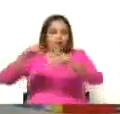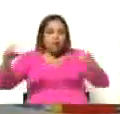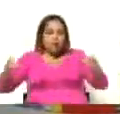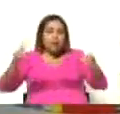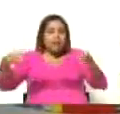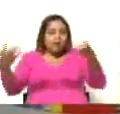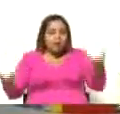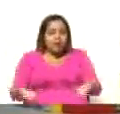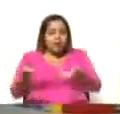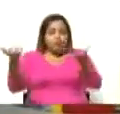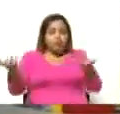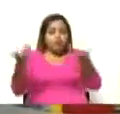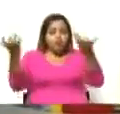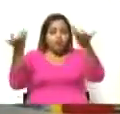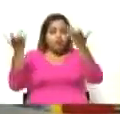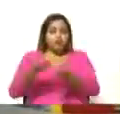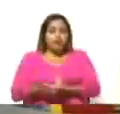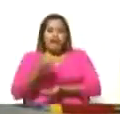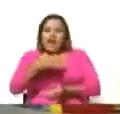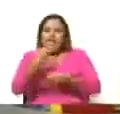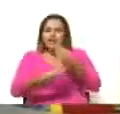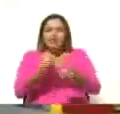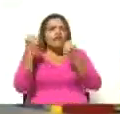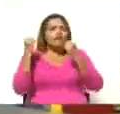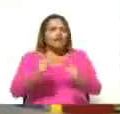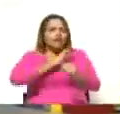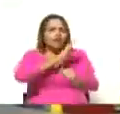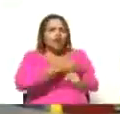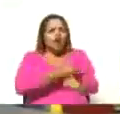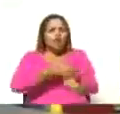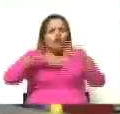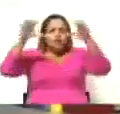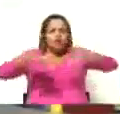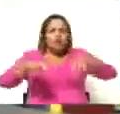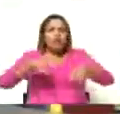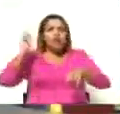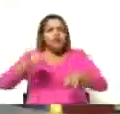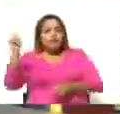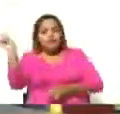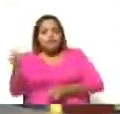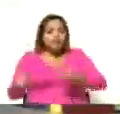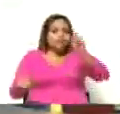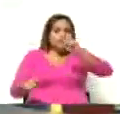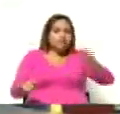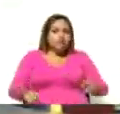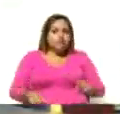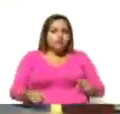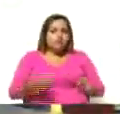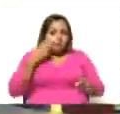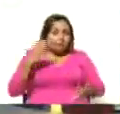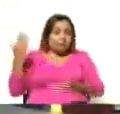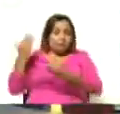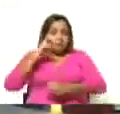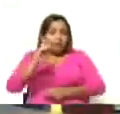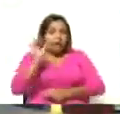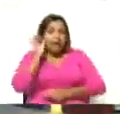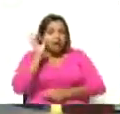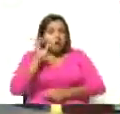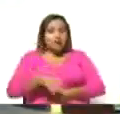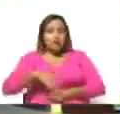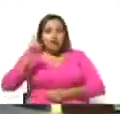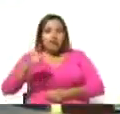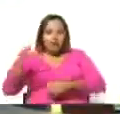evaporación, lo cual ha originado fuertes lluvias con descargas eléctricas, algunos destellos, ráfagas de viento